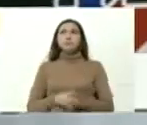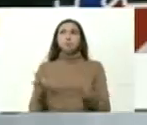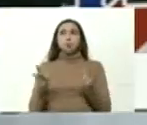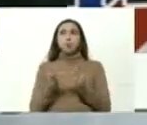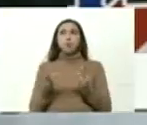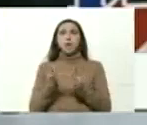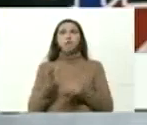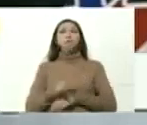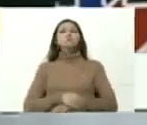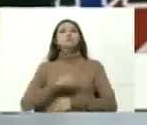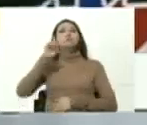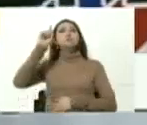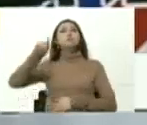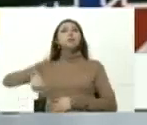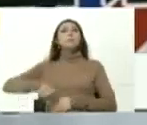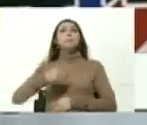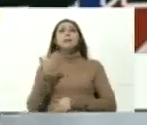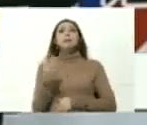Y también